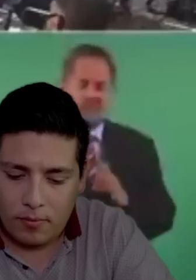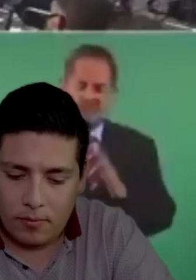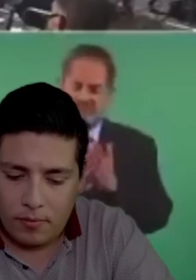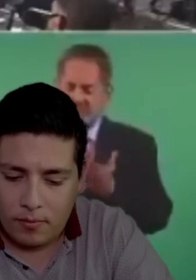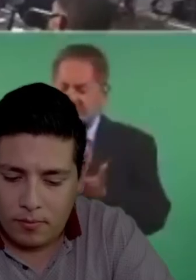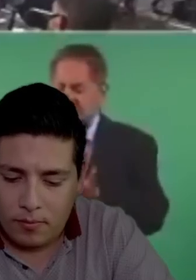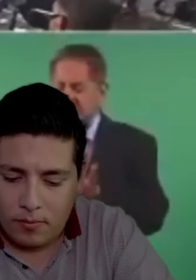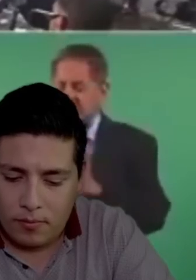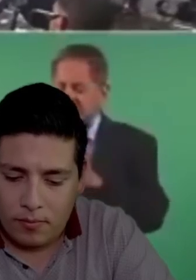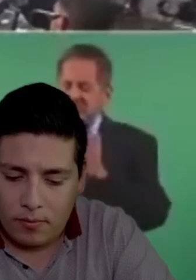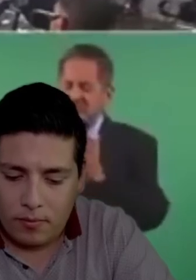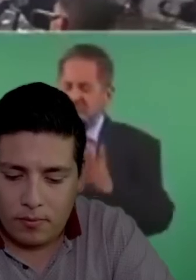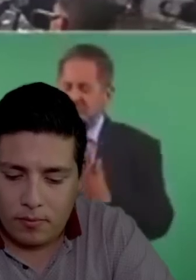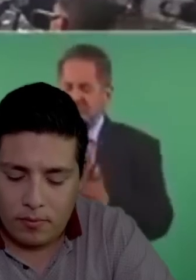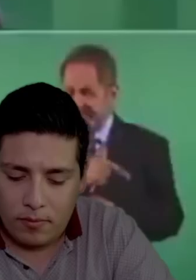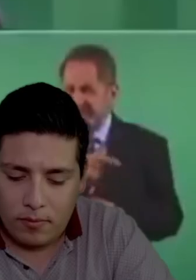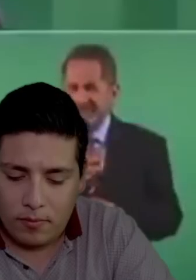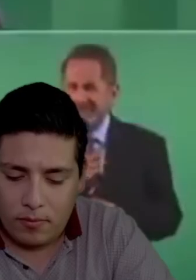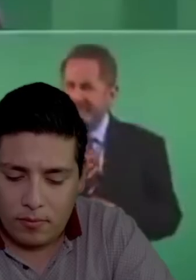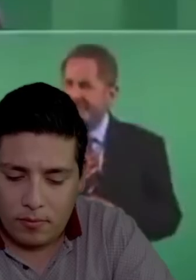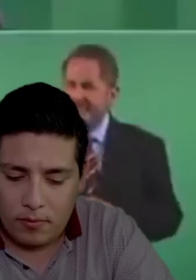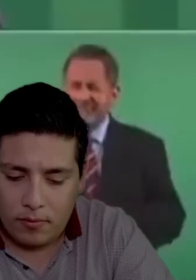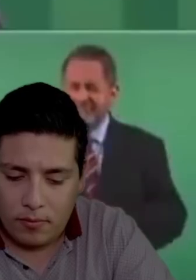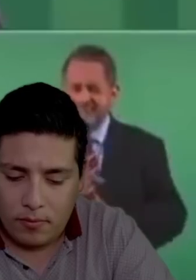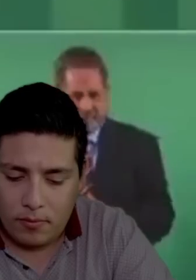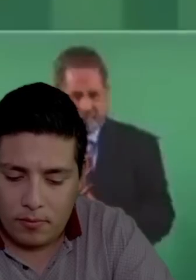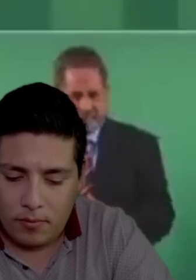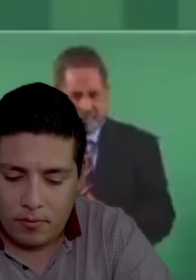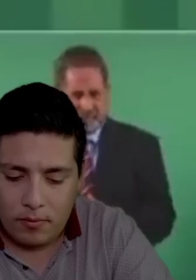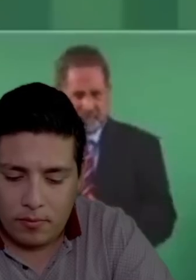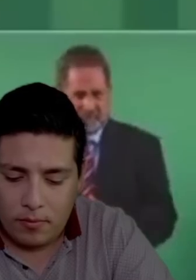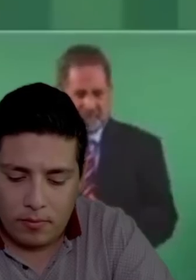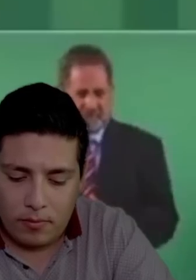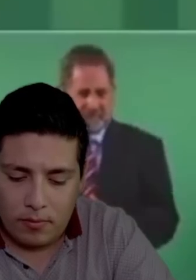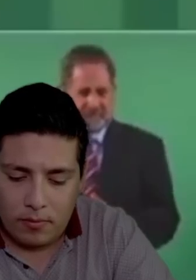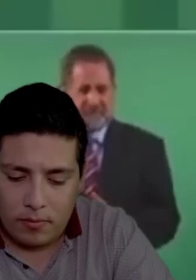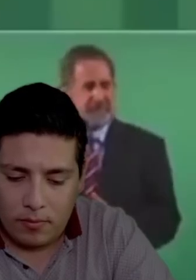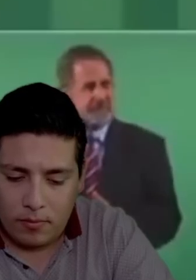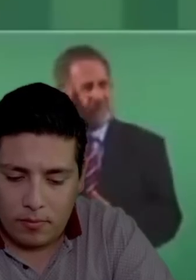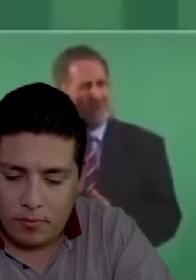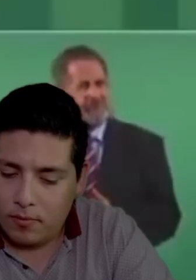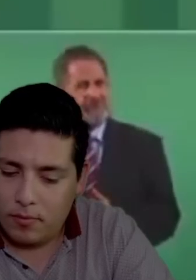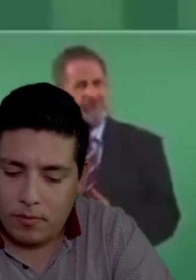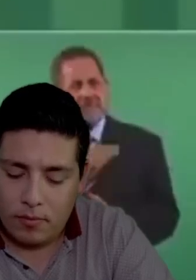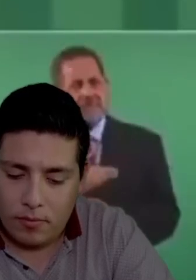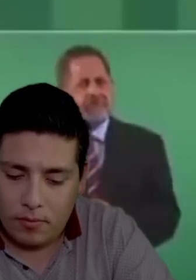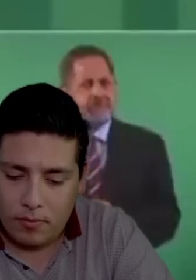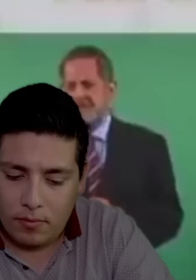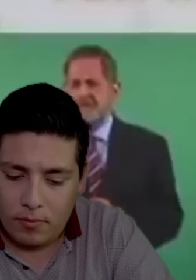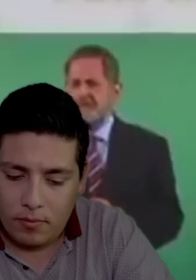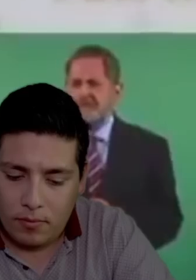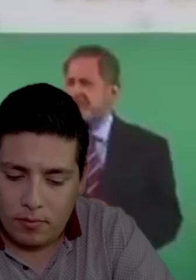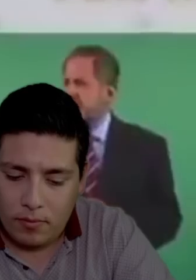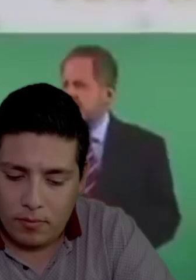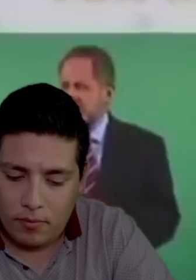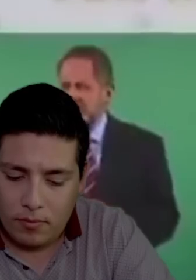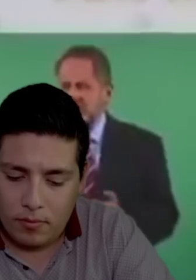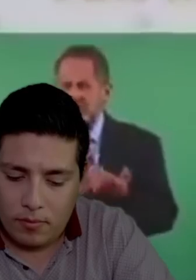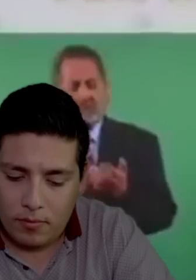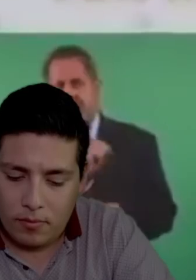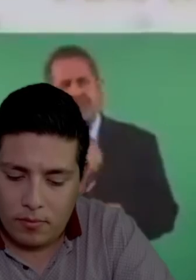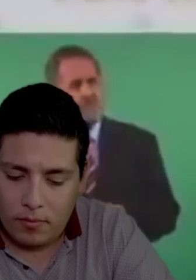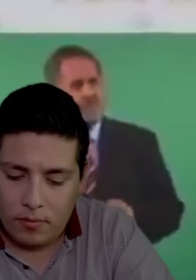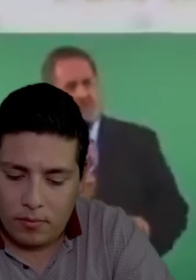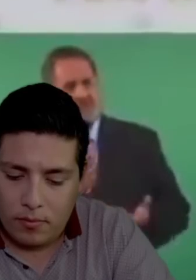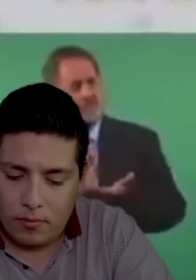fue expulsión del país. En el tiempo del presidente Zedillo también, a unos